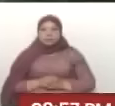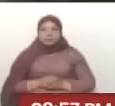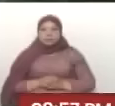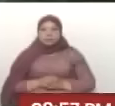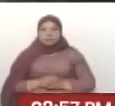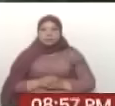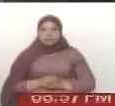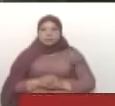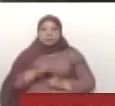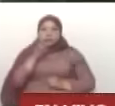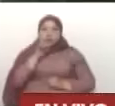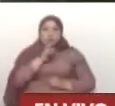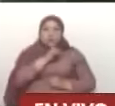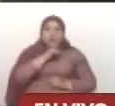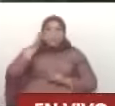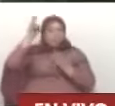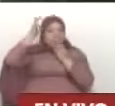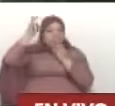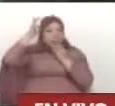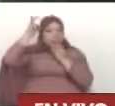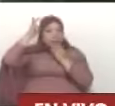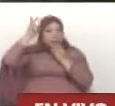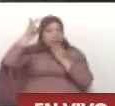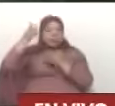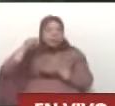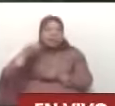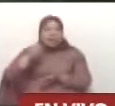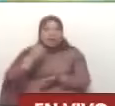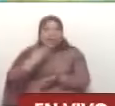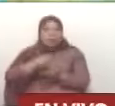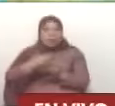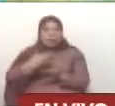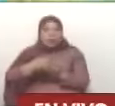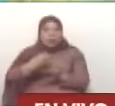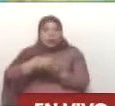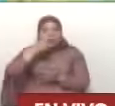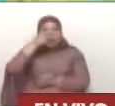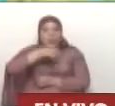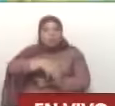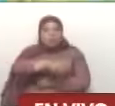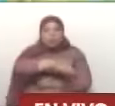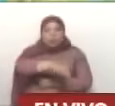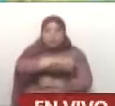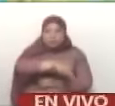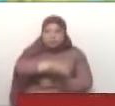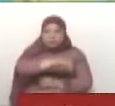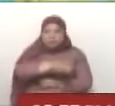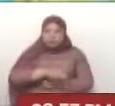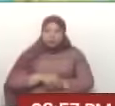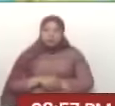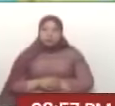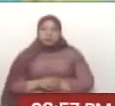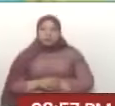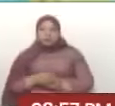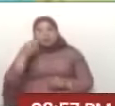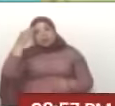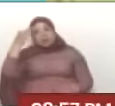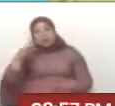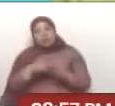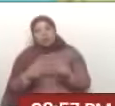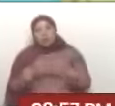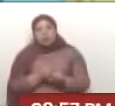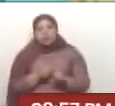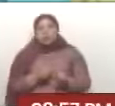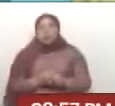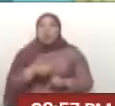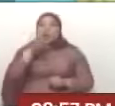son nombres indígenas, Uracoa. Bueno, mis saludos a todos. Primer elemento,